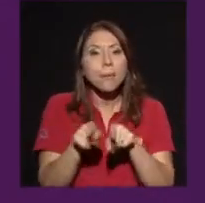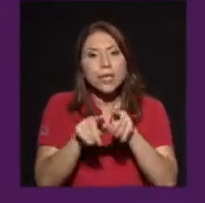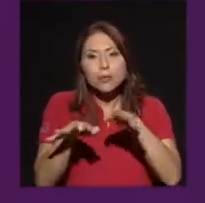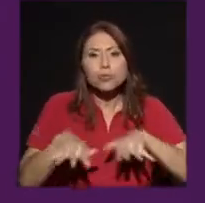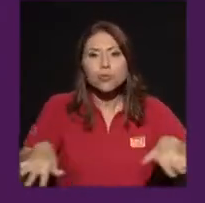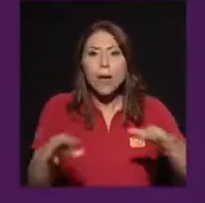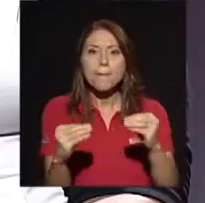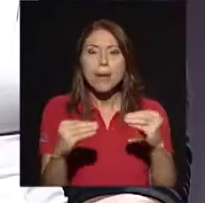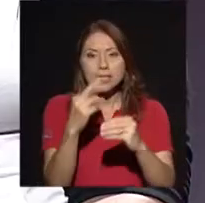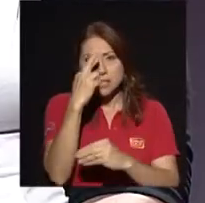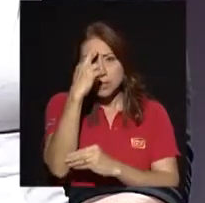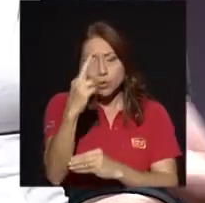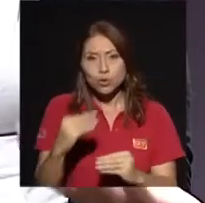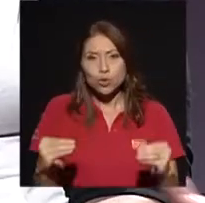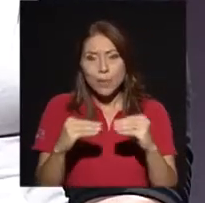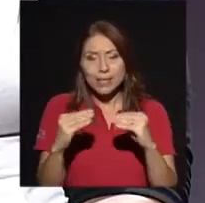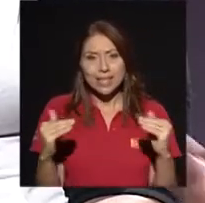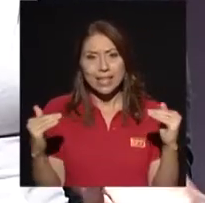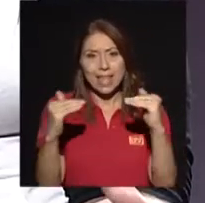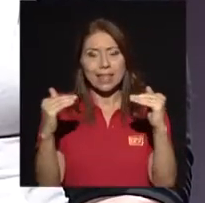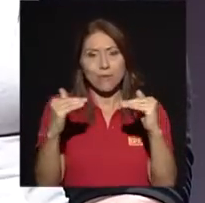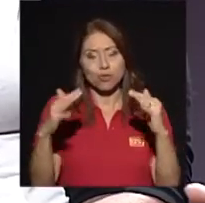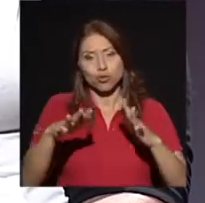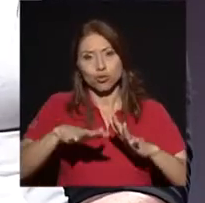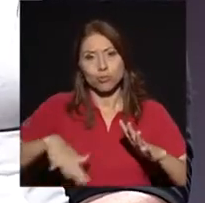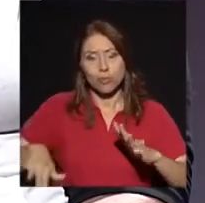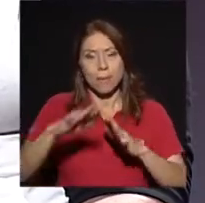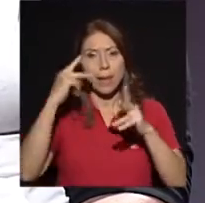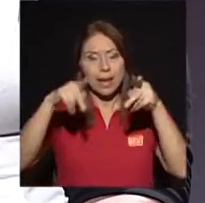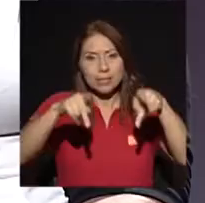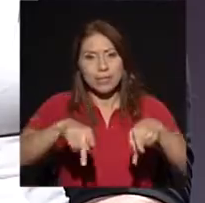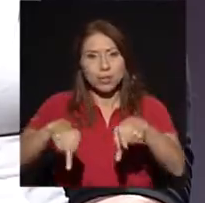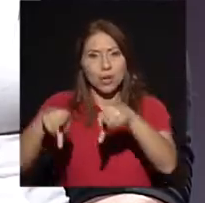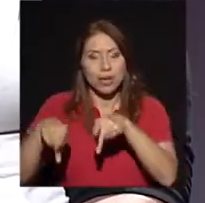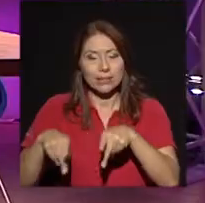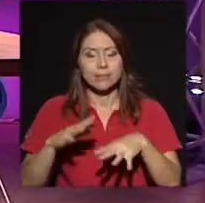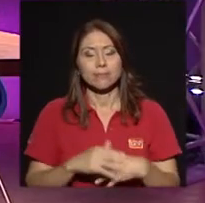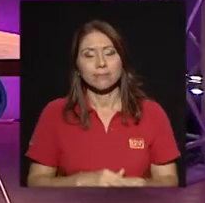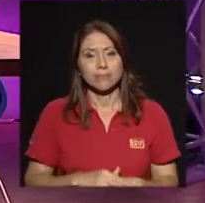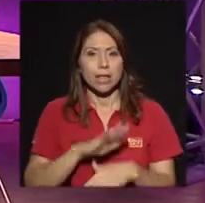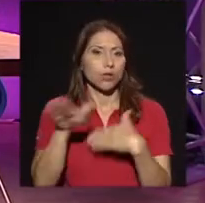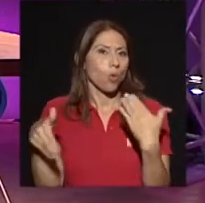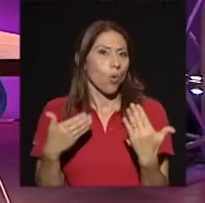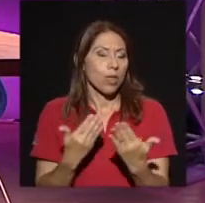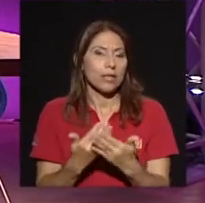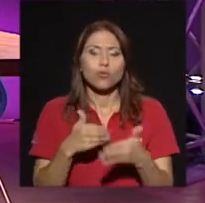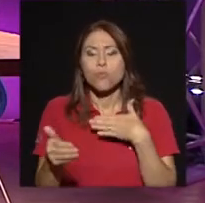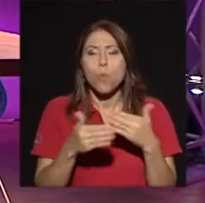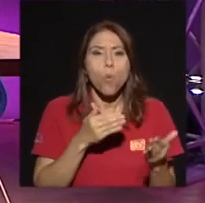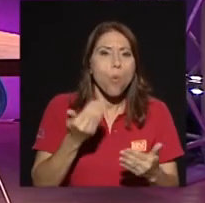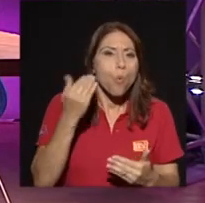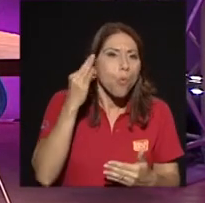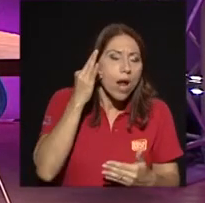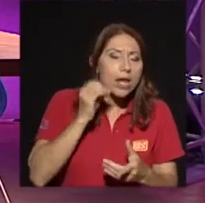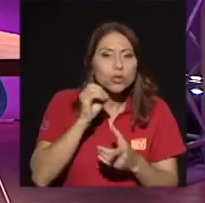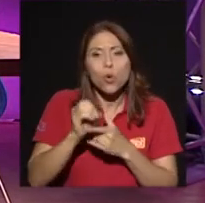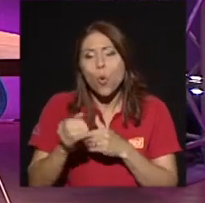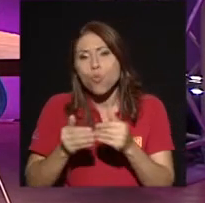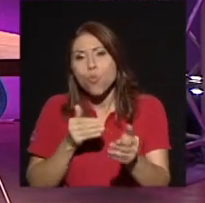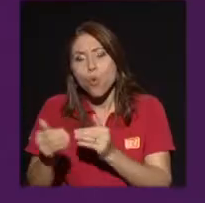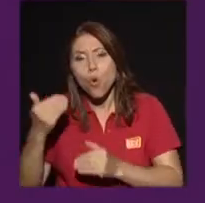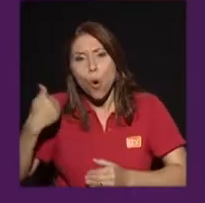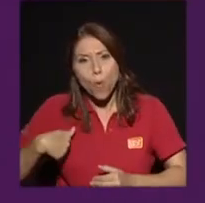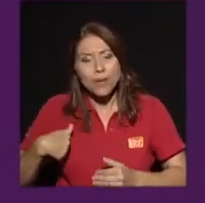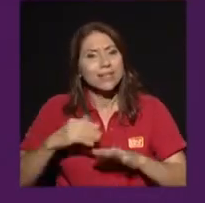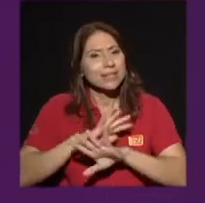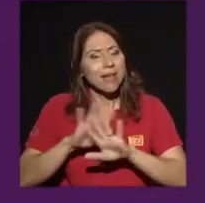más equitativos dentro de, y bueno, para las personas en su totalidad. Más allá de eso, mujeres, hombres, y romper como con